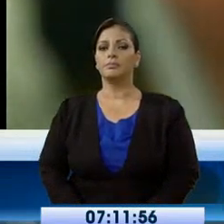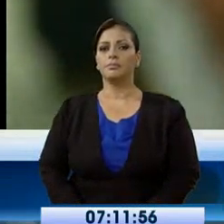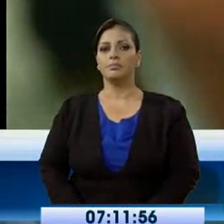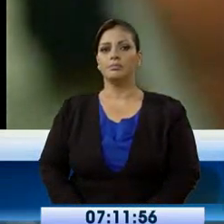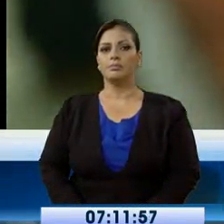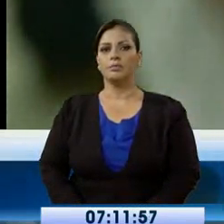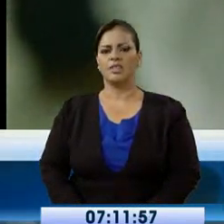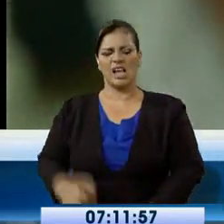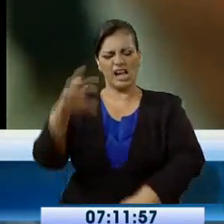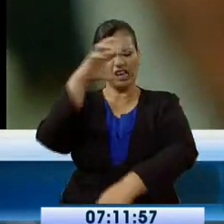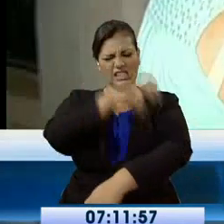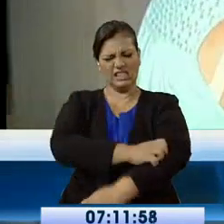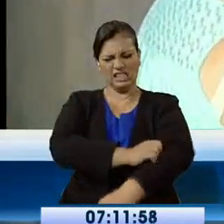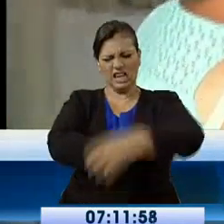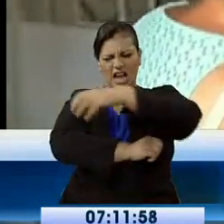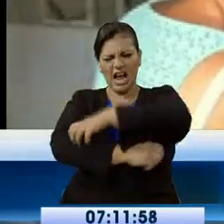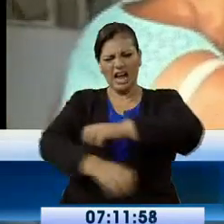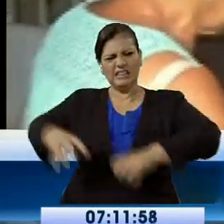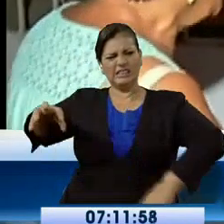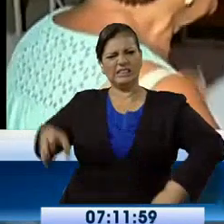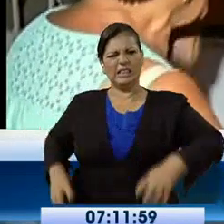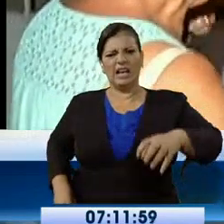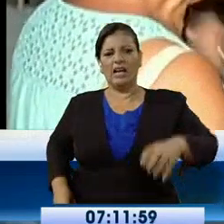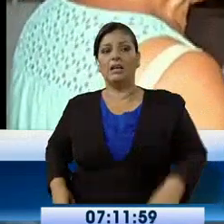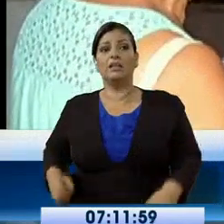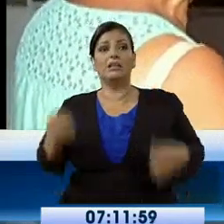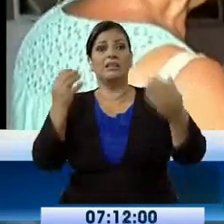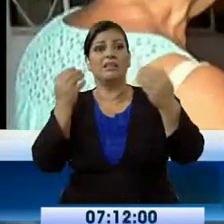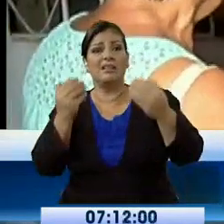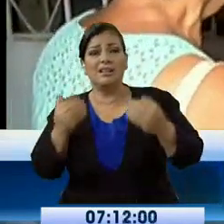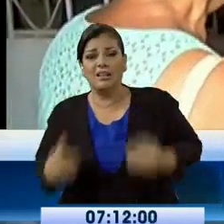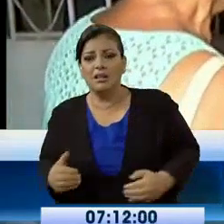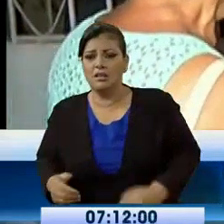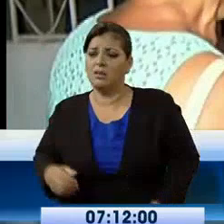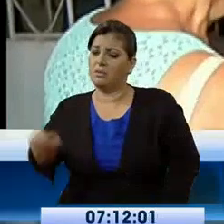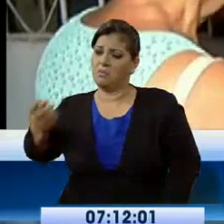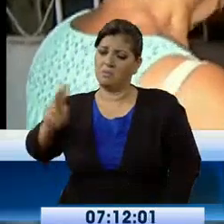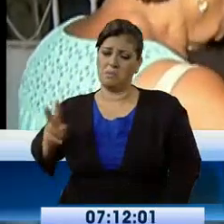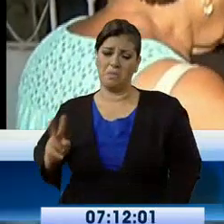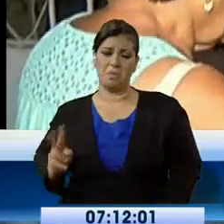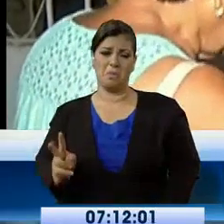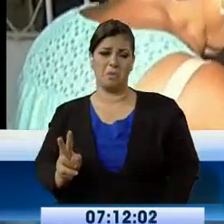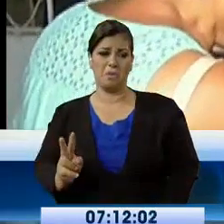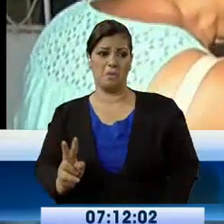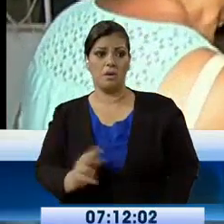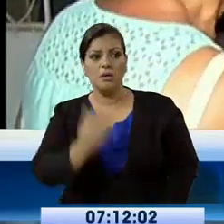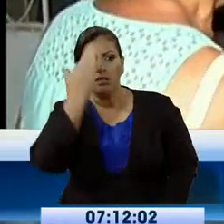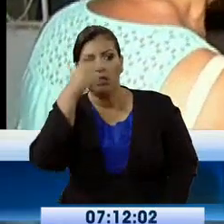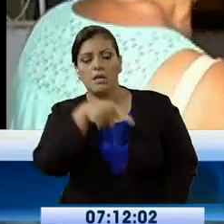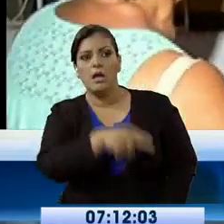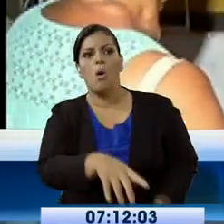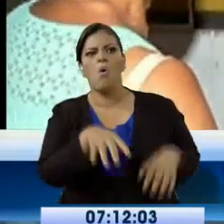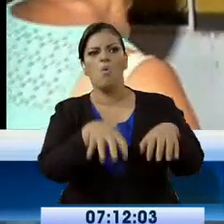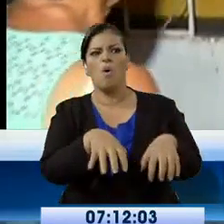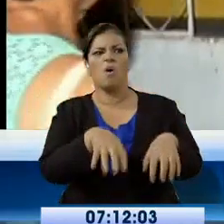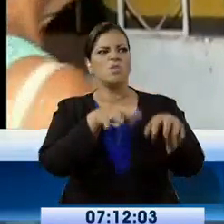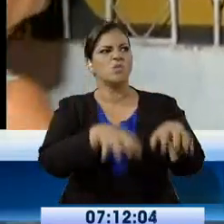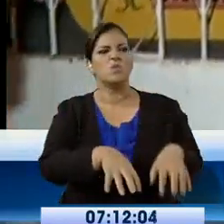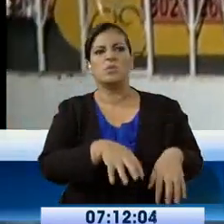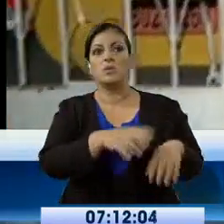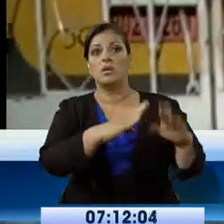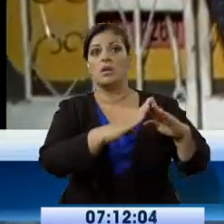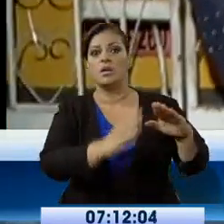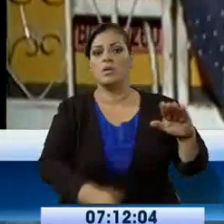embestida, los afectados se siguieron al animal hasta que ingresó a esta vivienda. Nos acercamos para dialogar con